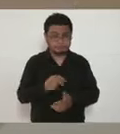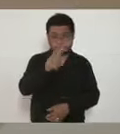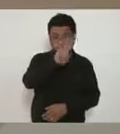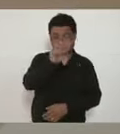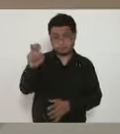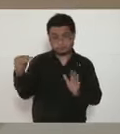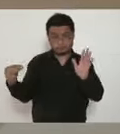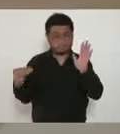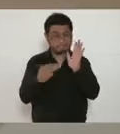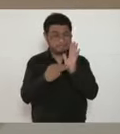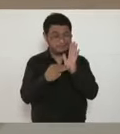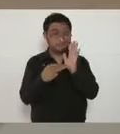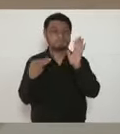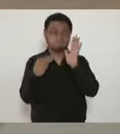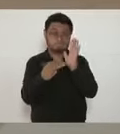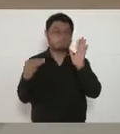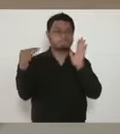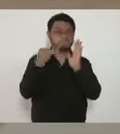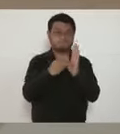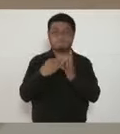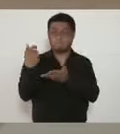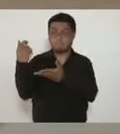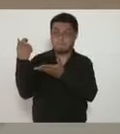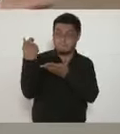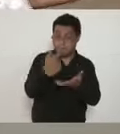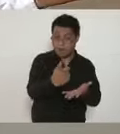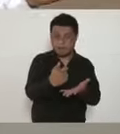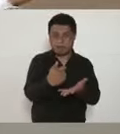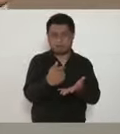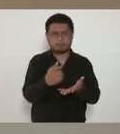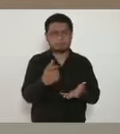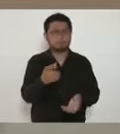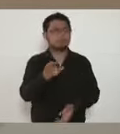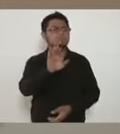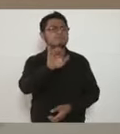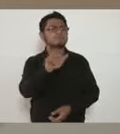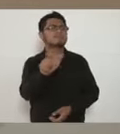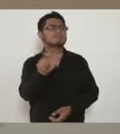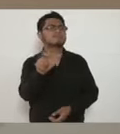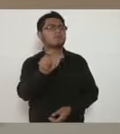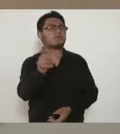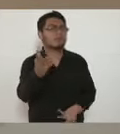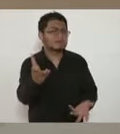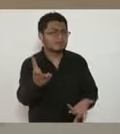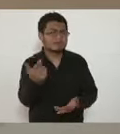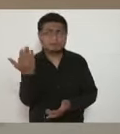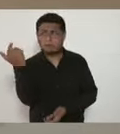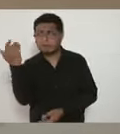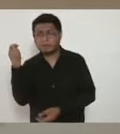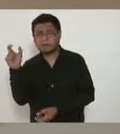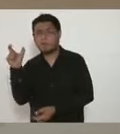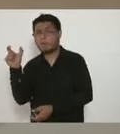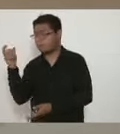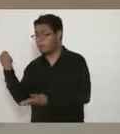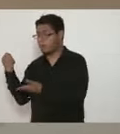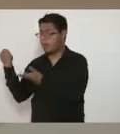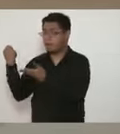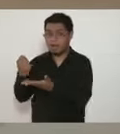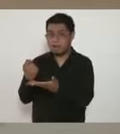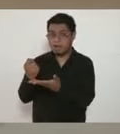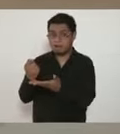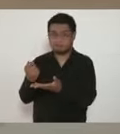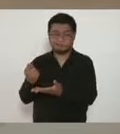200 mil millones de pesos. ¿Cuándo se había invertido esa